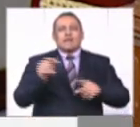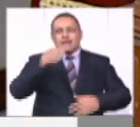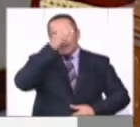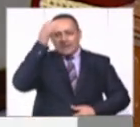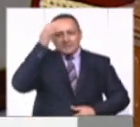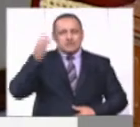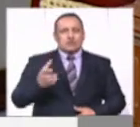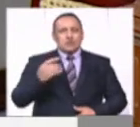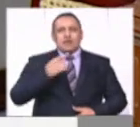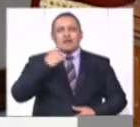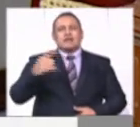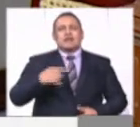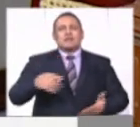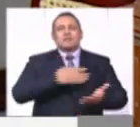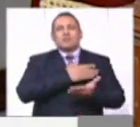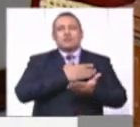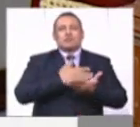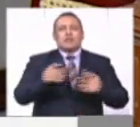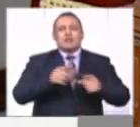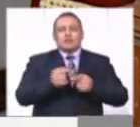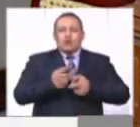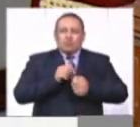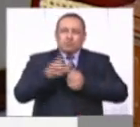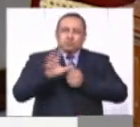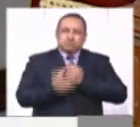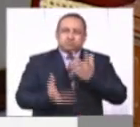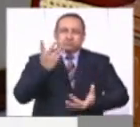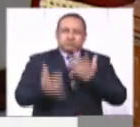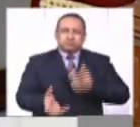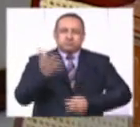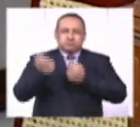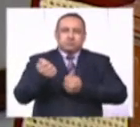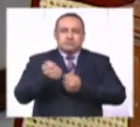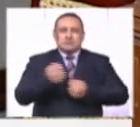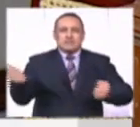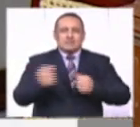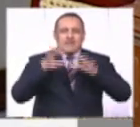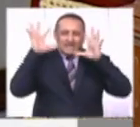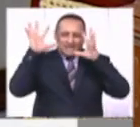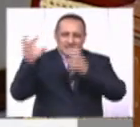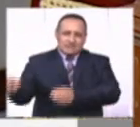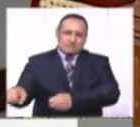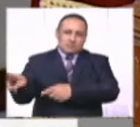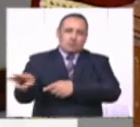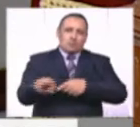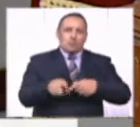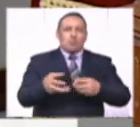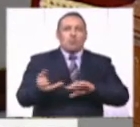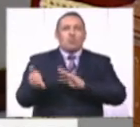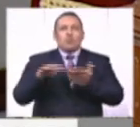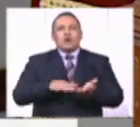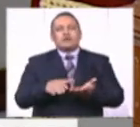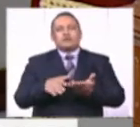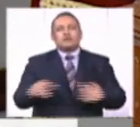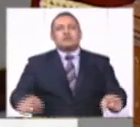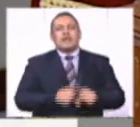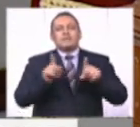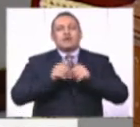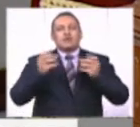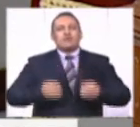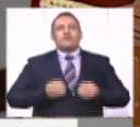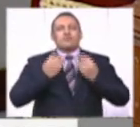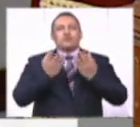Castillo hay que lanzarle un lanzallamas y que hay que arrastrar su cadáver o con las